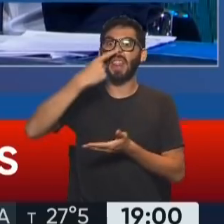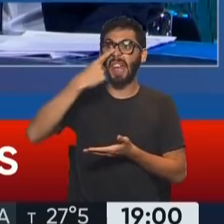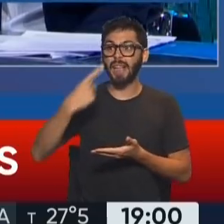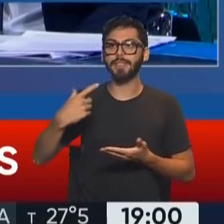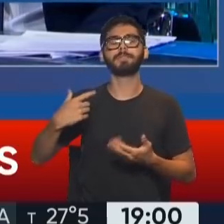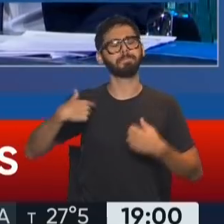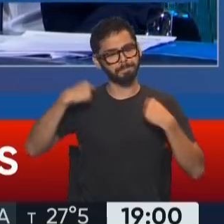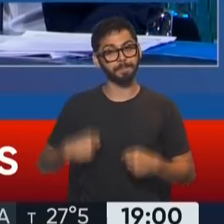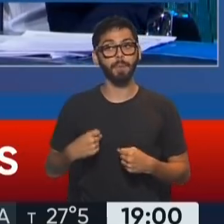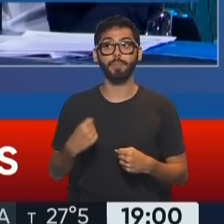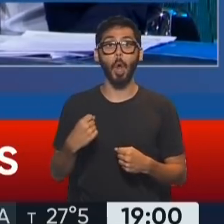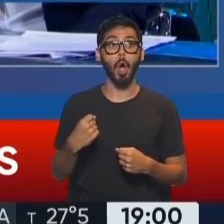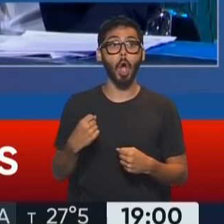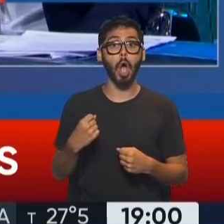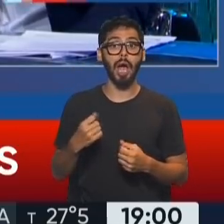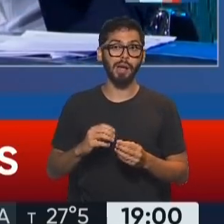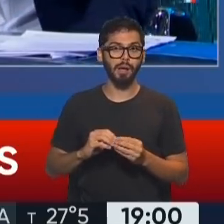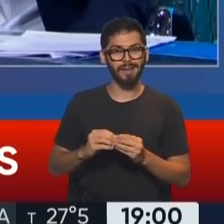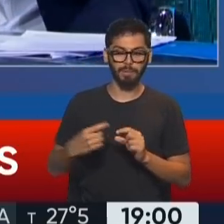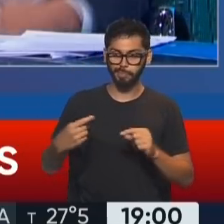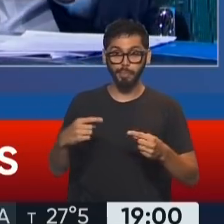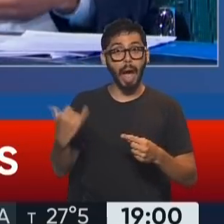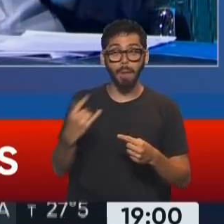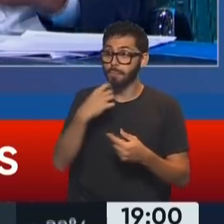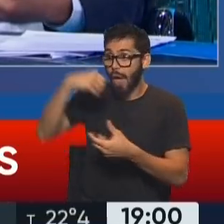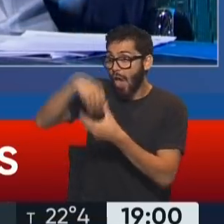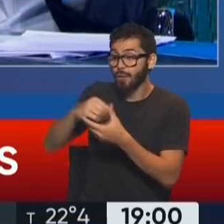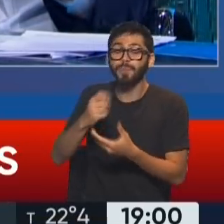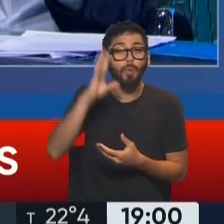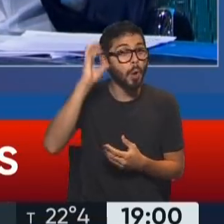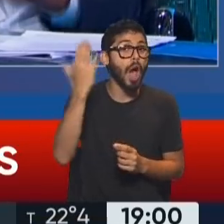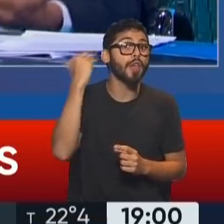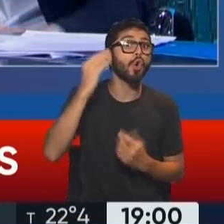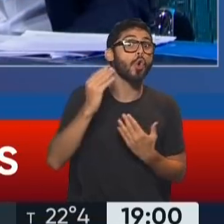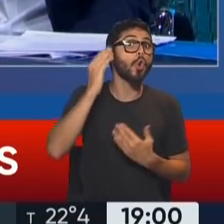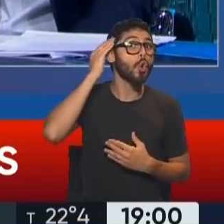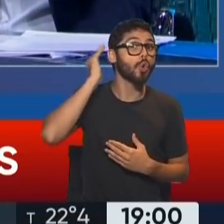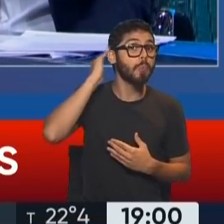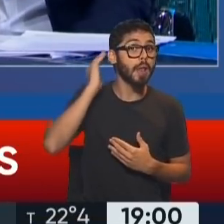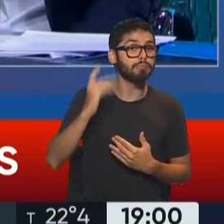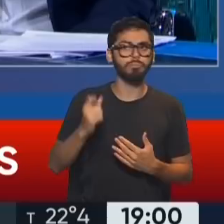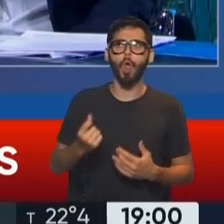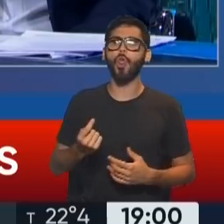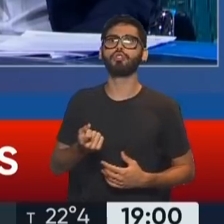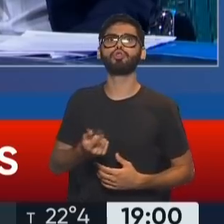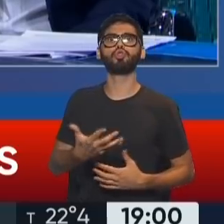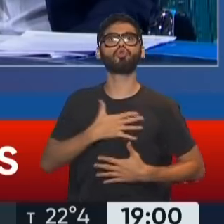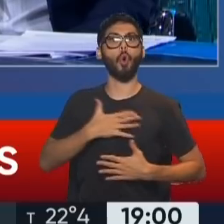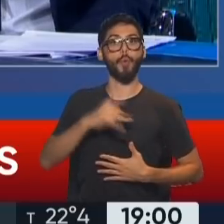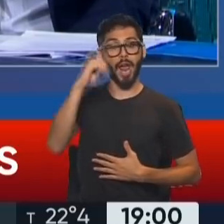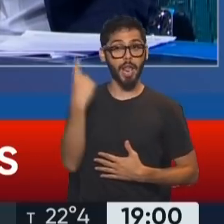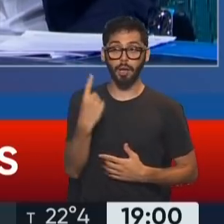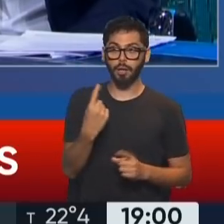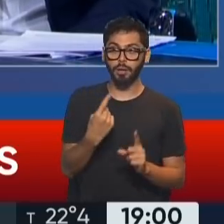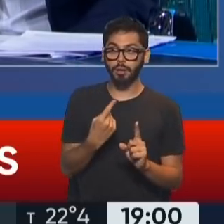frentes y uno es el interno. Es muy difícil. Yo recuerdo cuando a Guzmán lo criticaban por defender la soberanía nacional, que en realidad es un deber para cualquier funcionario. En